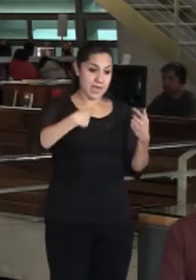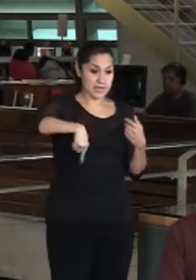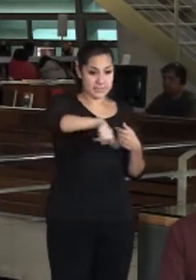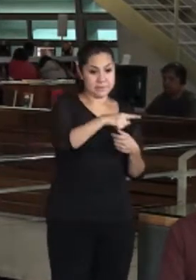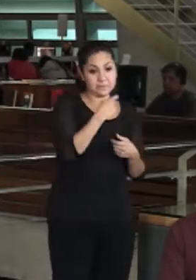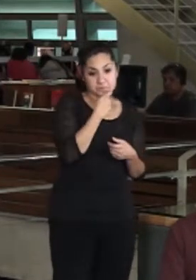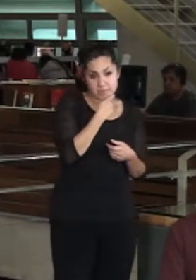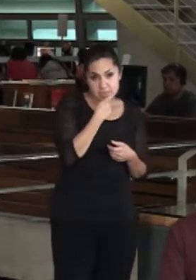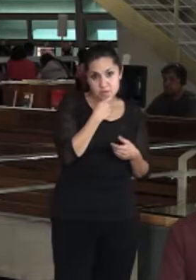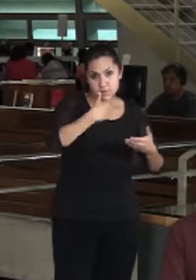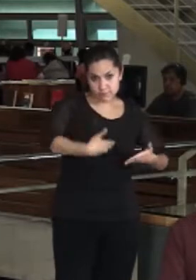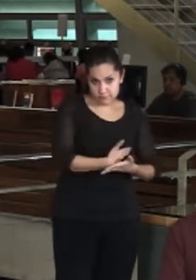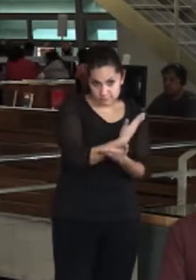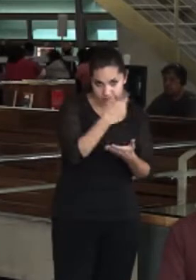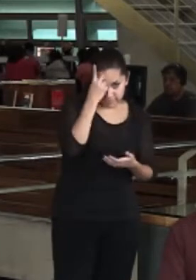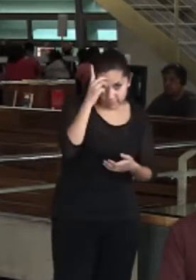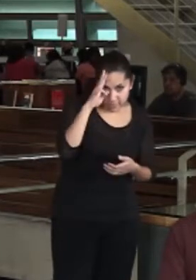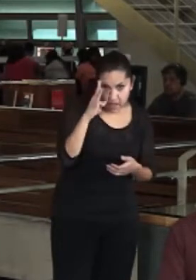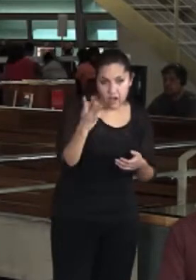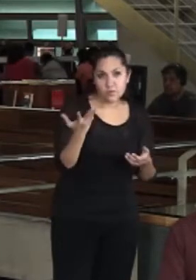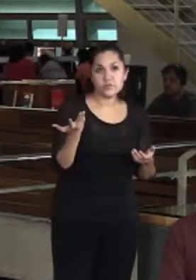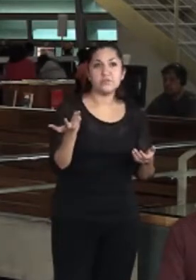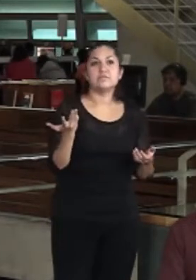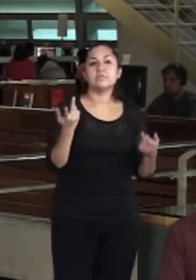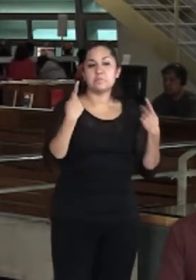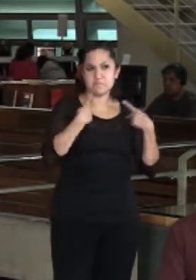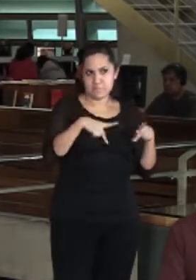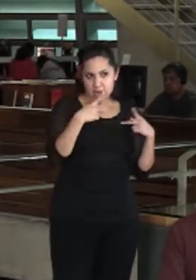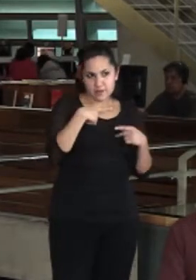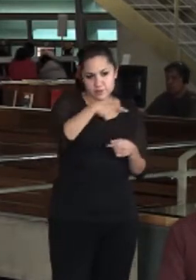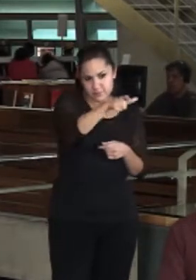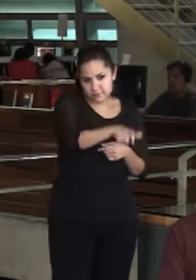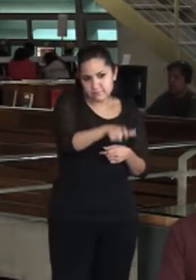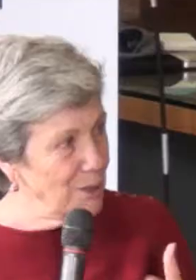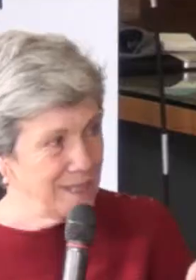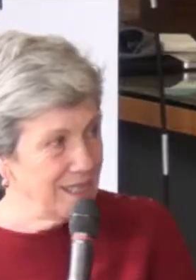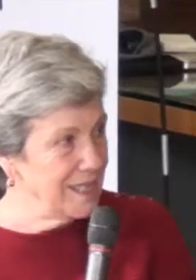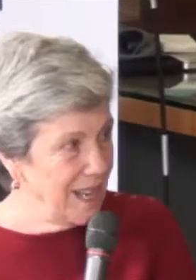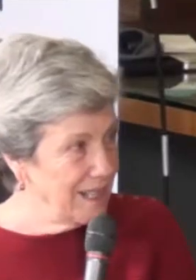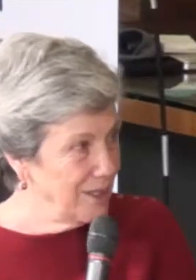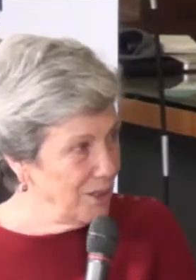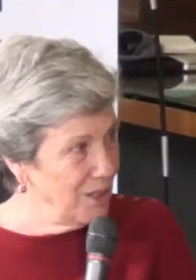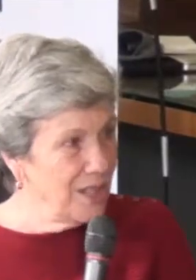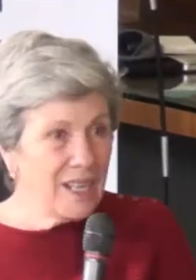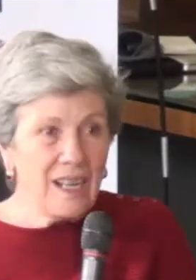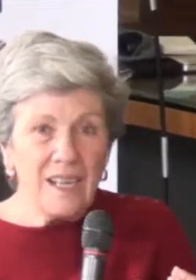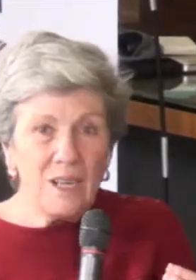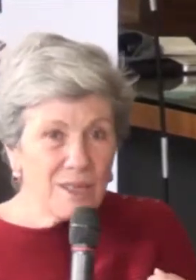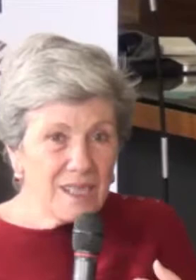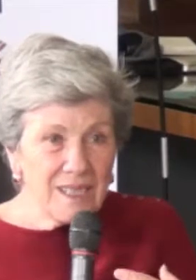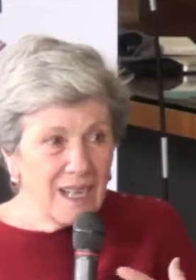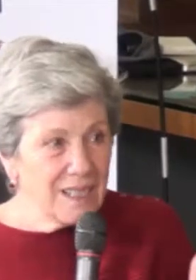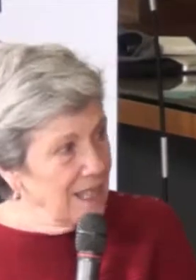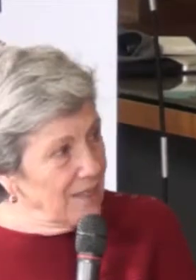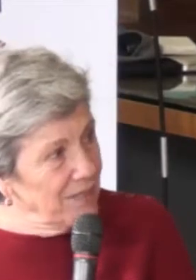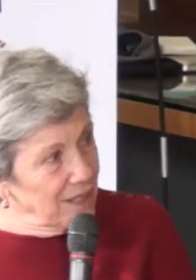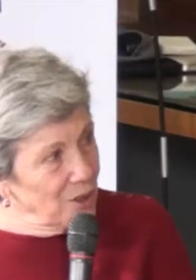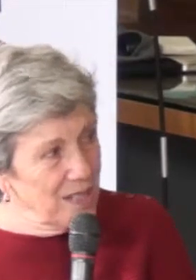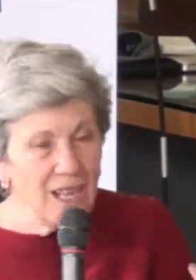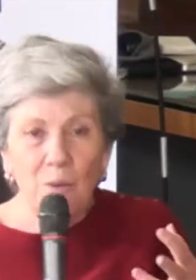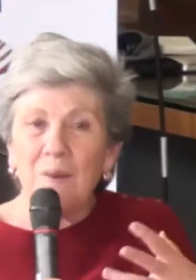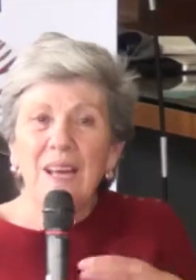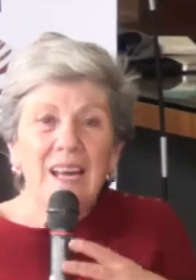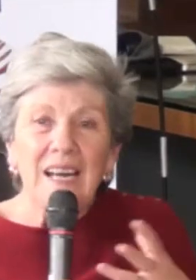de dawn nos vienen a hacer las personas más sencillas a centrarnos en lo esencial y lo esencial es el